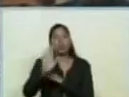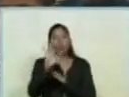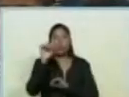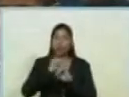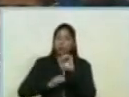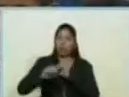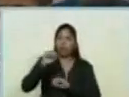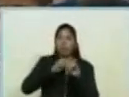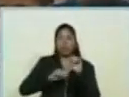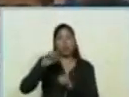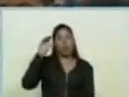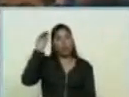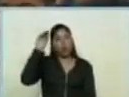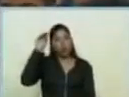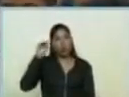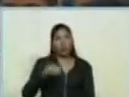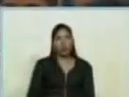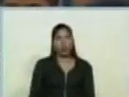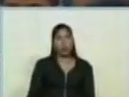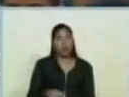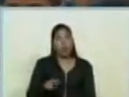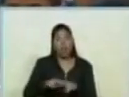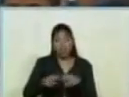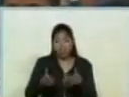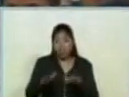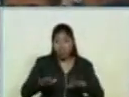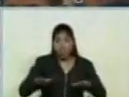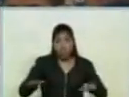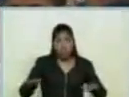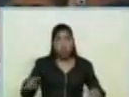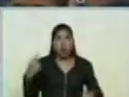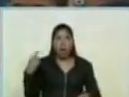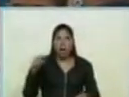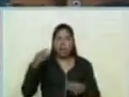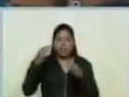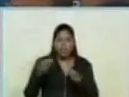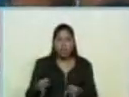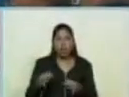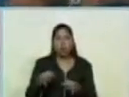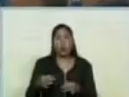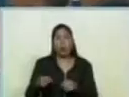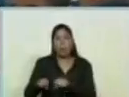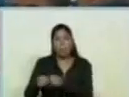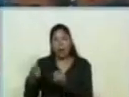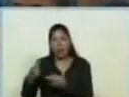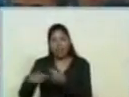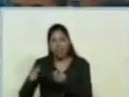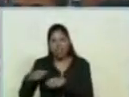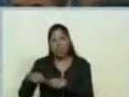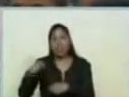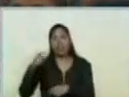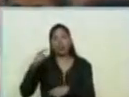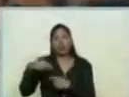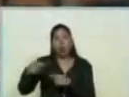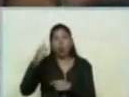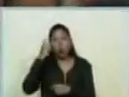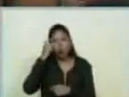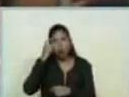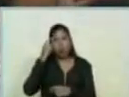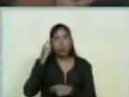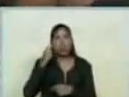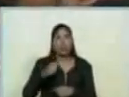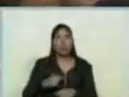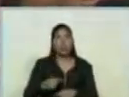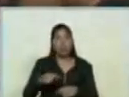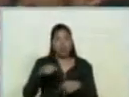presidente, que hoy con esta casa de alimentación se le asegura su alimentación. Con la panadería, el pan diario a través del CLAP.